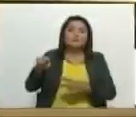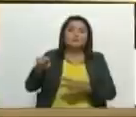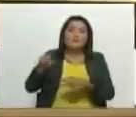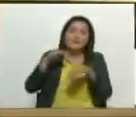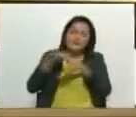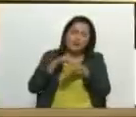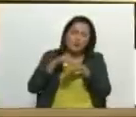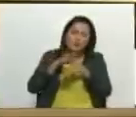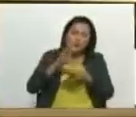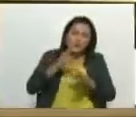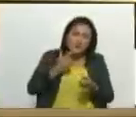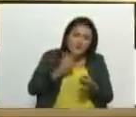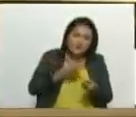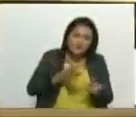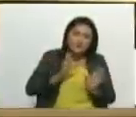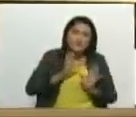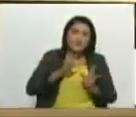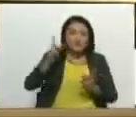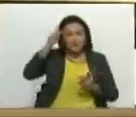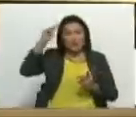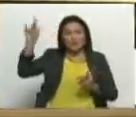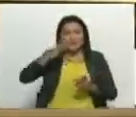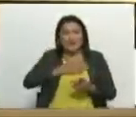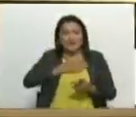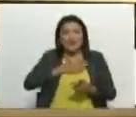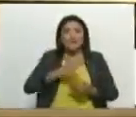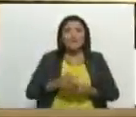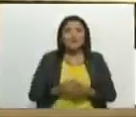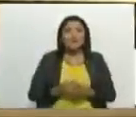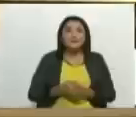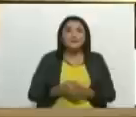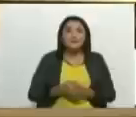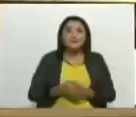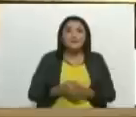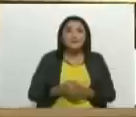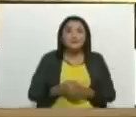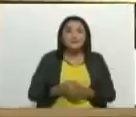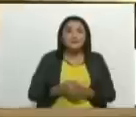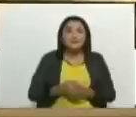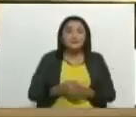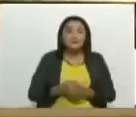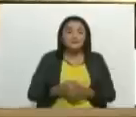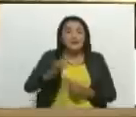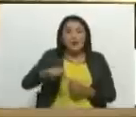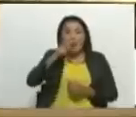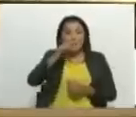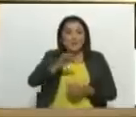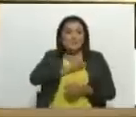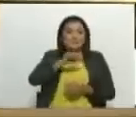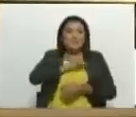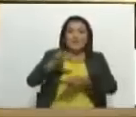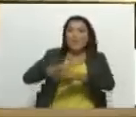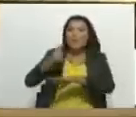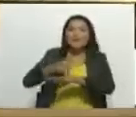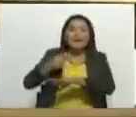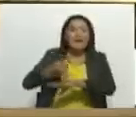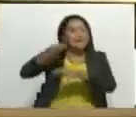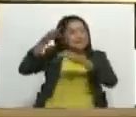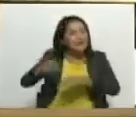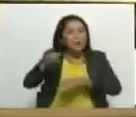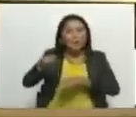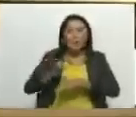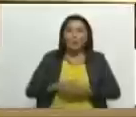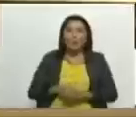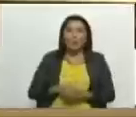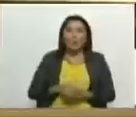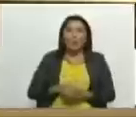la psiquiatrada, algo de terror homosexual, como lo llamaba Sigmund Freud, debe haber para que este señor